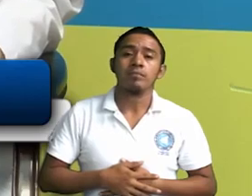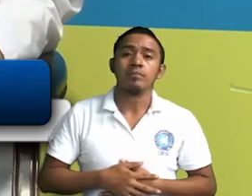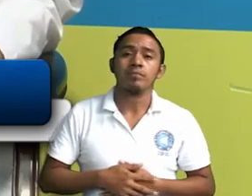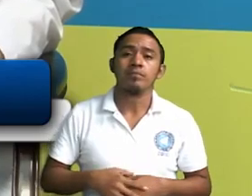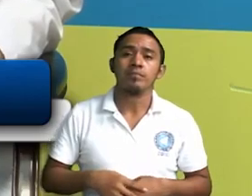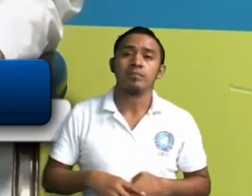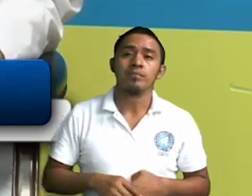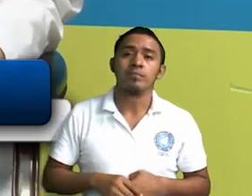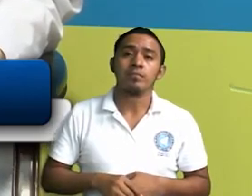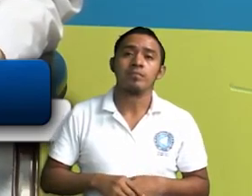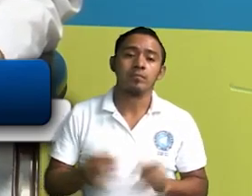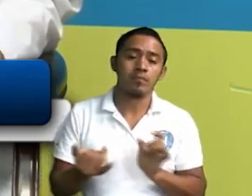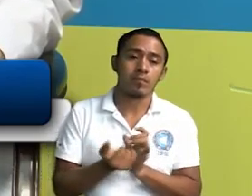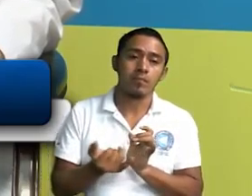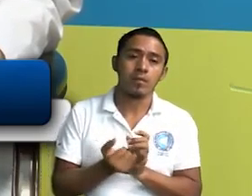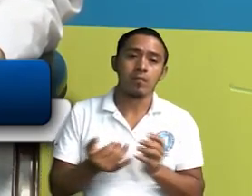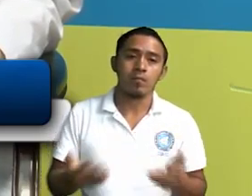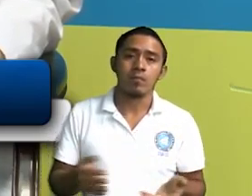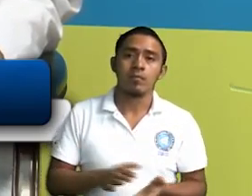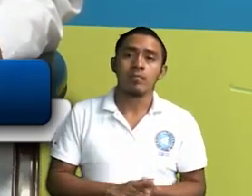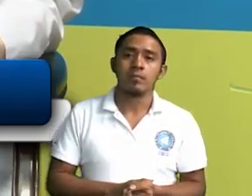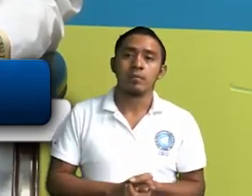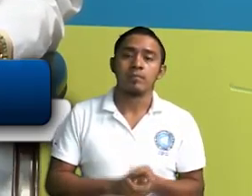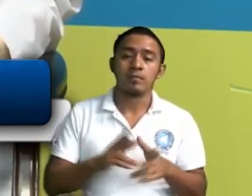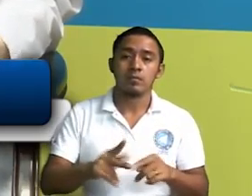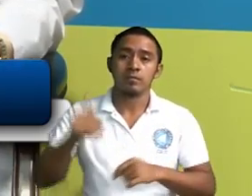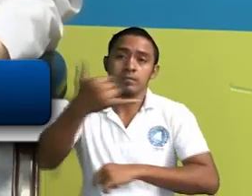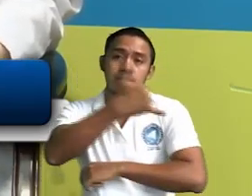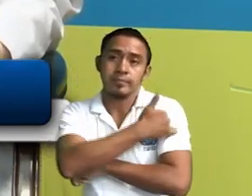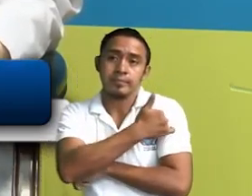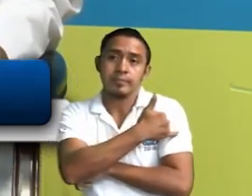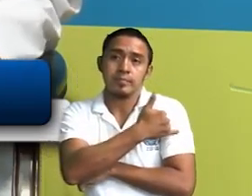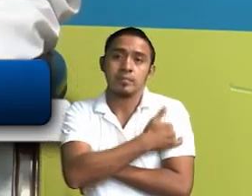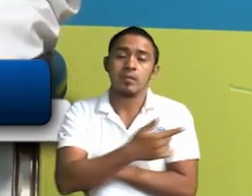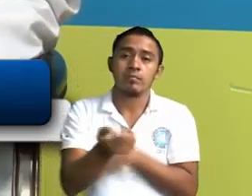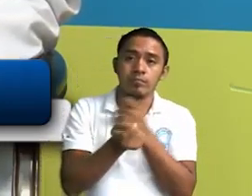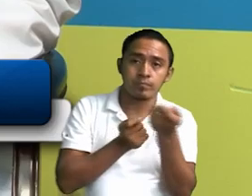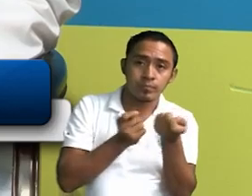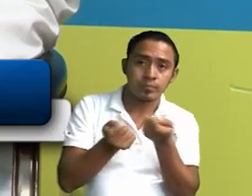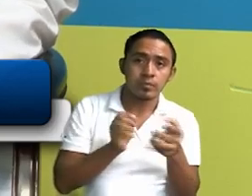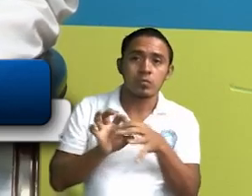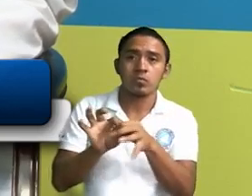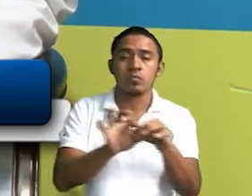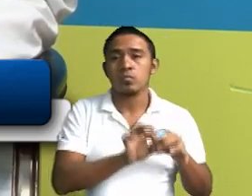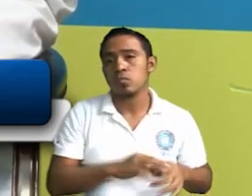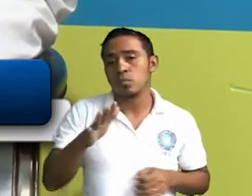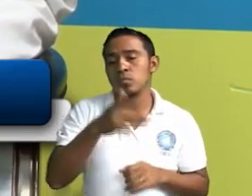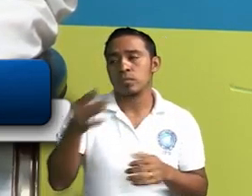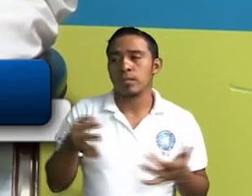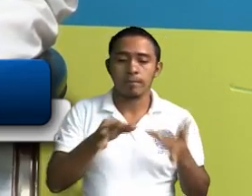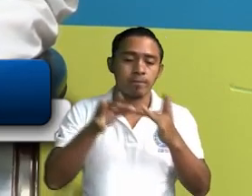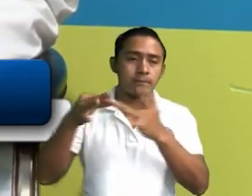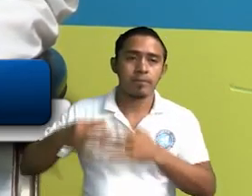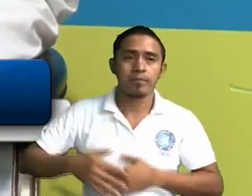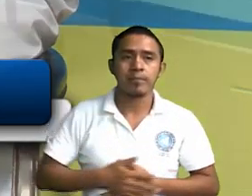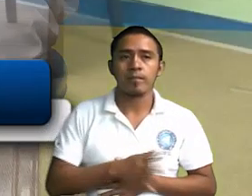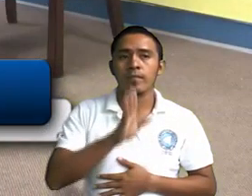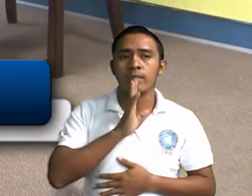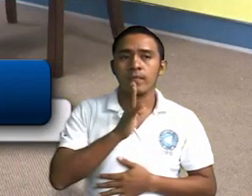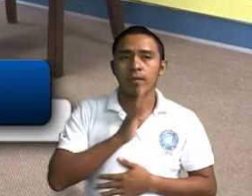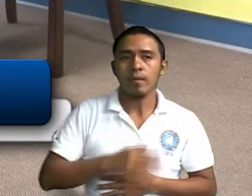y además los pacientes que están hospitalizados que son los que manejamos en conjunto con la otra especialidad ahora hablemos